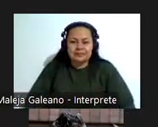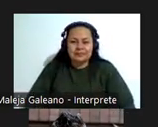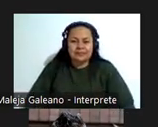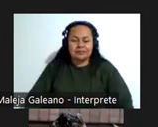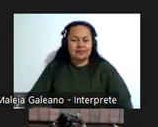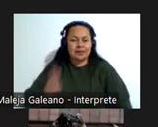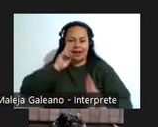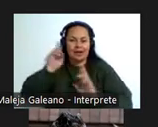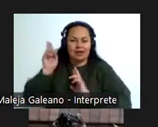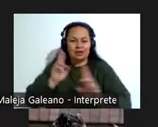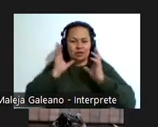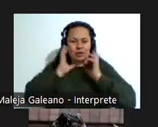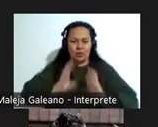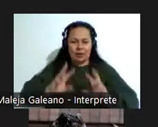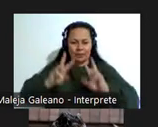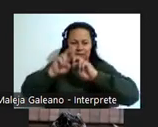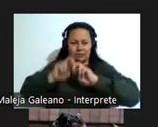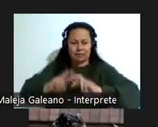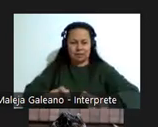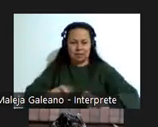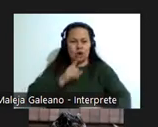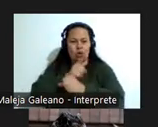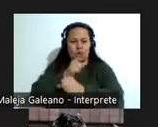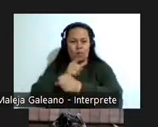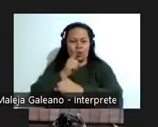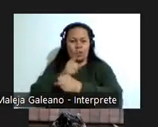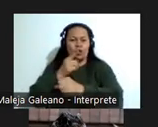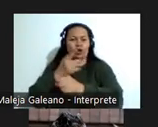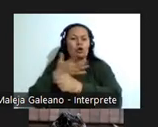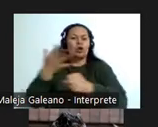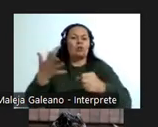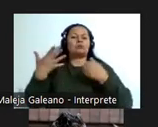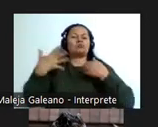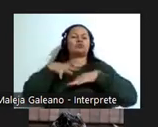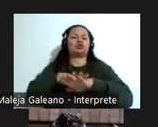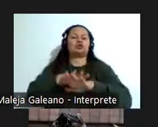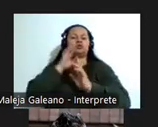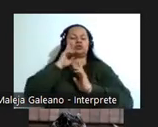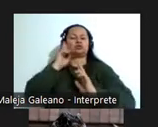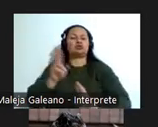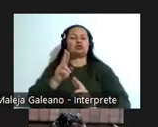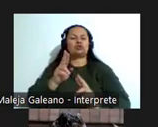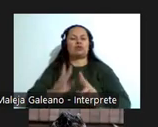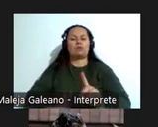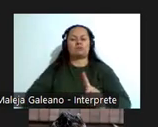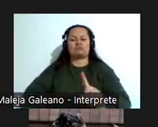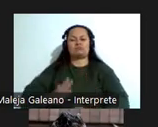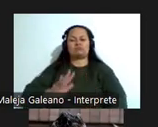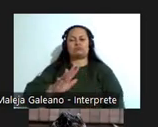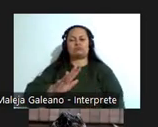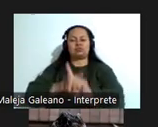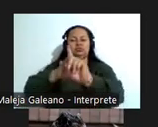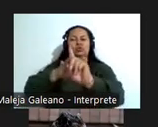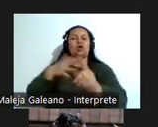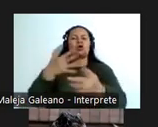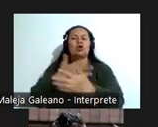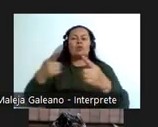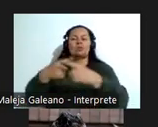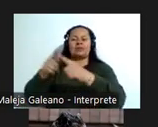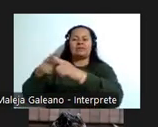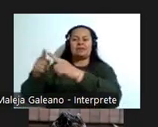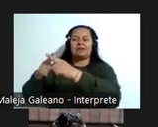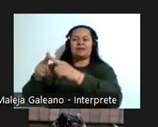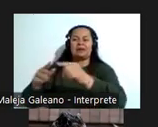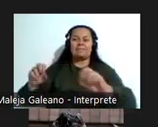Reconocer el cuerpo en la investigación justamente implica eso, reconocer la vulnerabilidad y reconocer las múltiples violencias